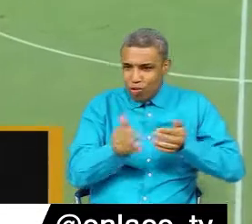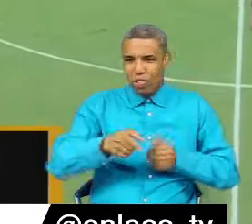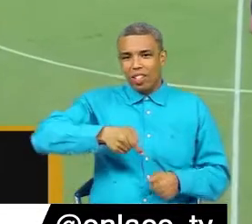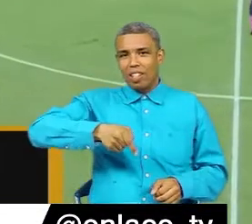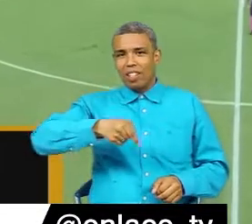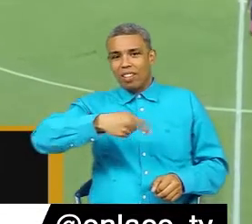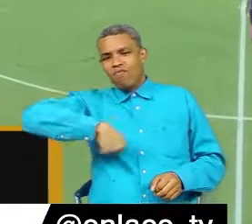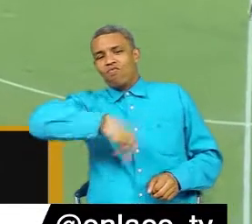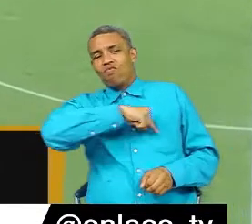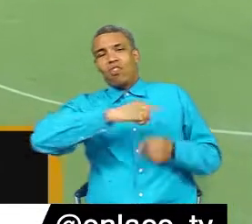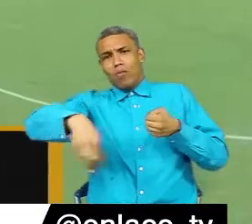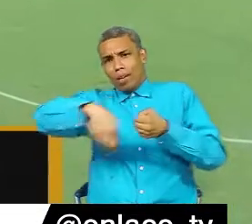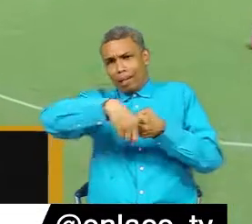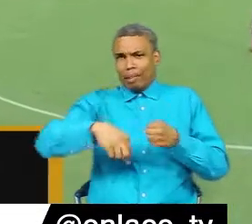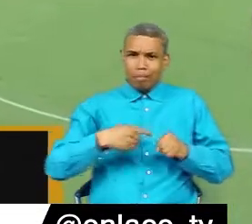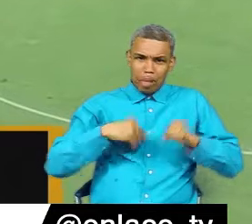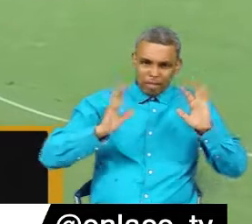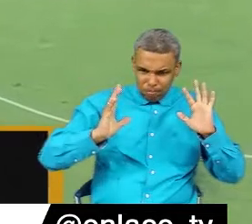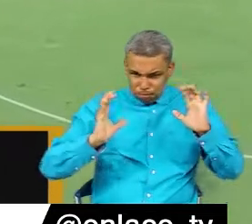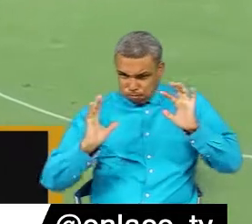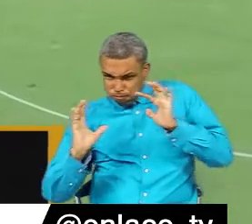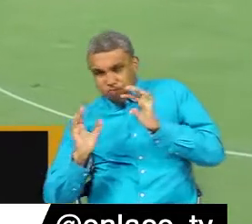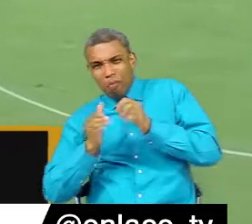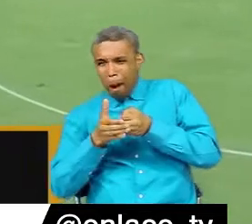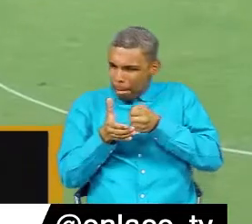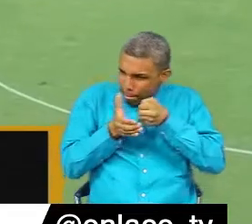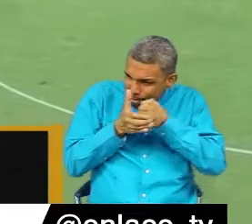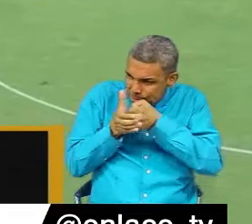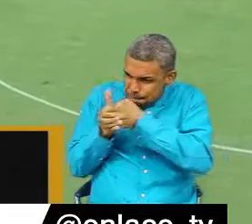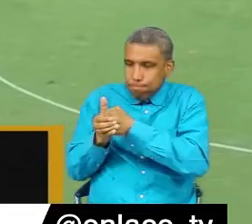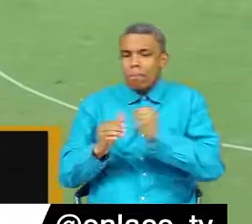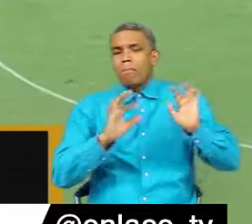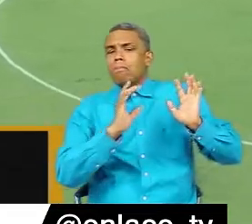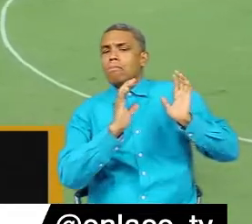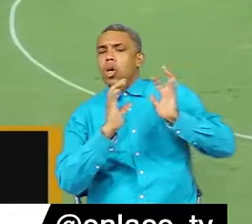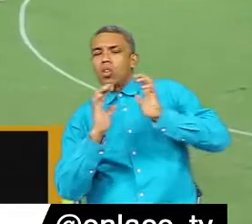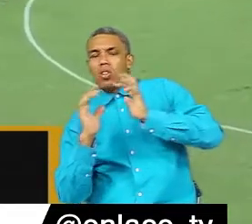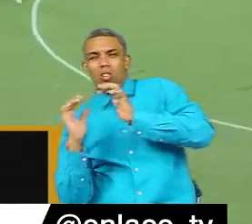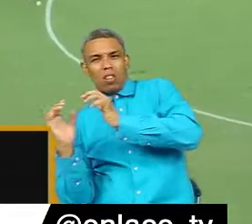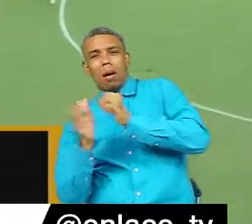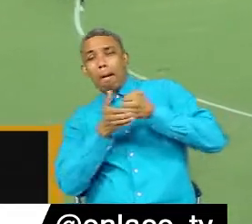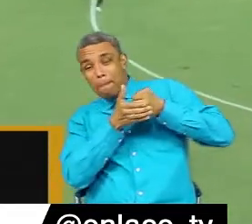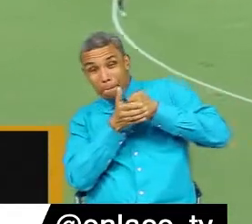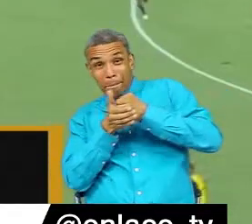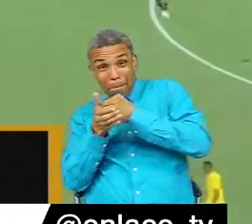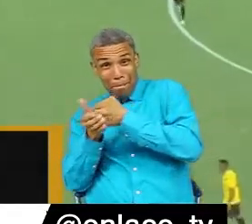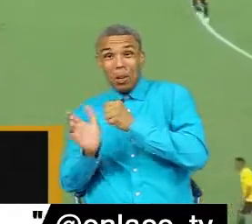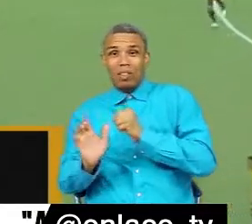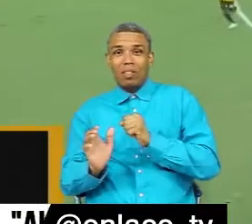juego, le robamos la pelota muchas veces en campo de ellos y generamos situaciones de gol.